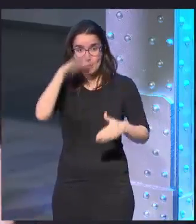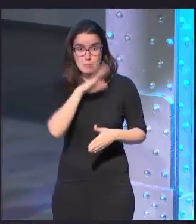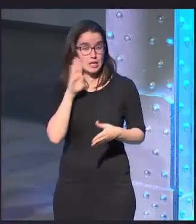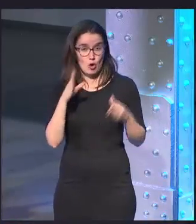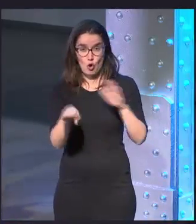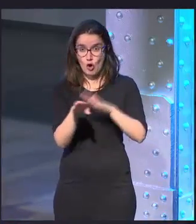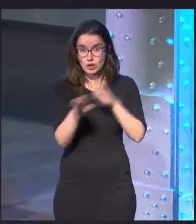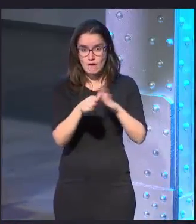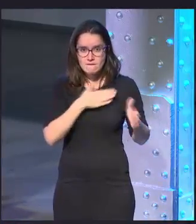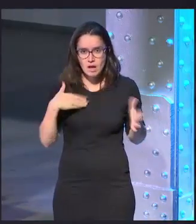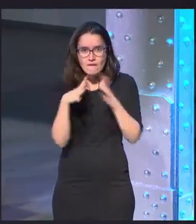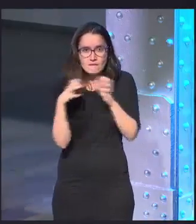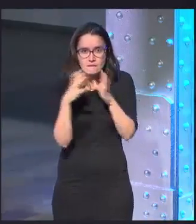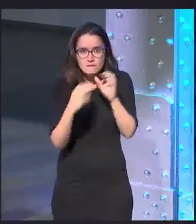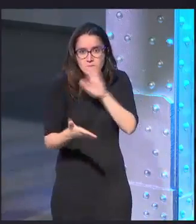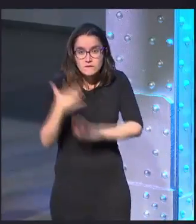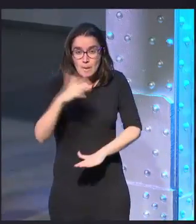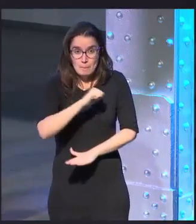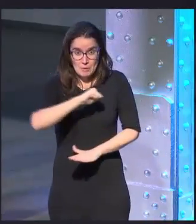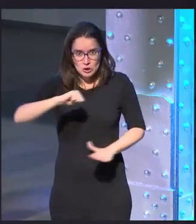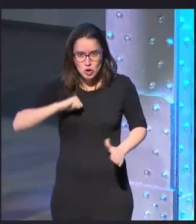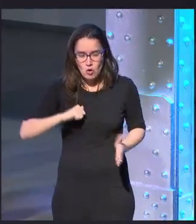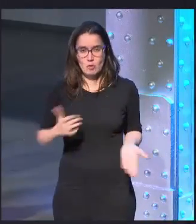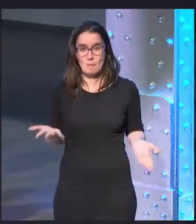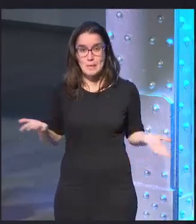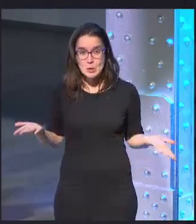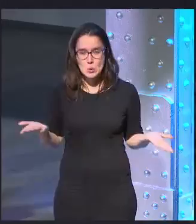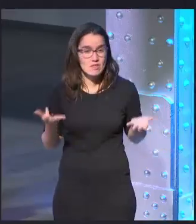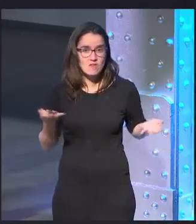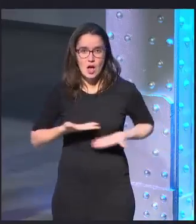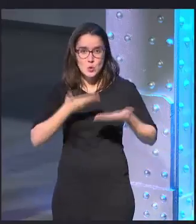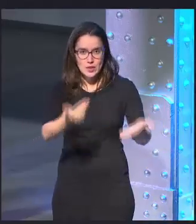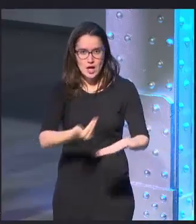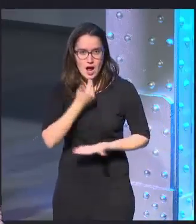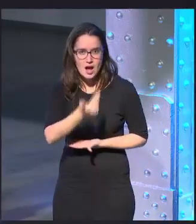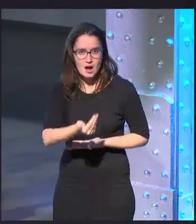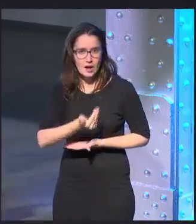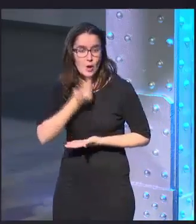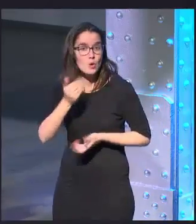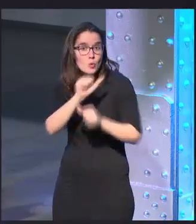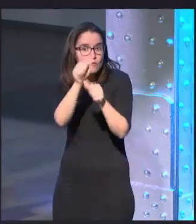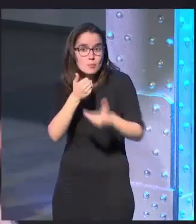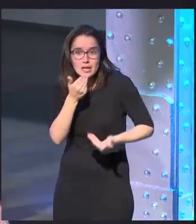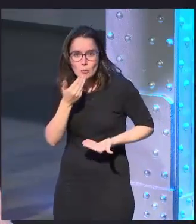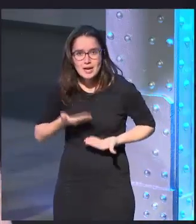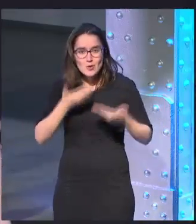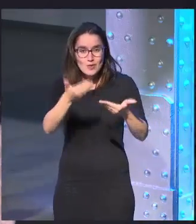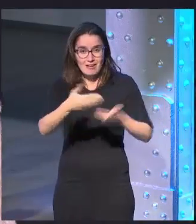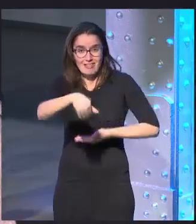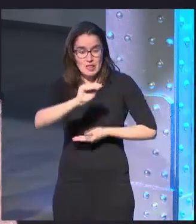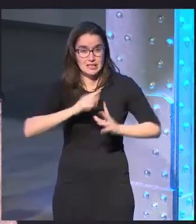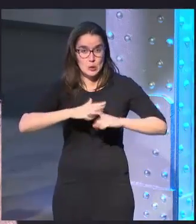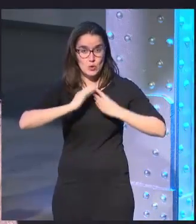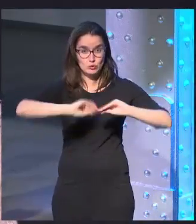casa y que están deseando largarse, perdón por la expresión, y que las tenemos que ayudar y que tenemos de alguna manera también que entender que esta